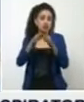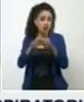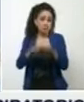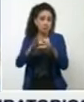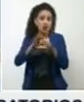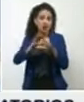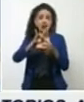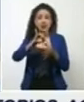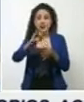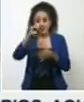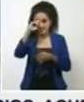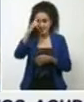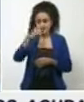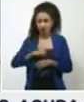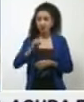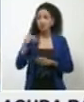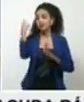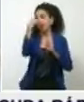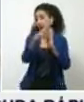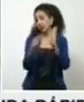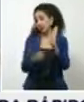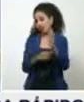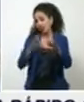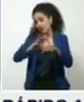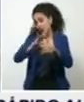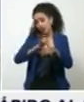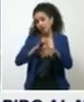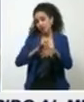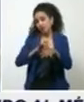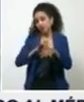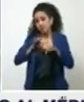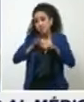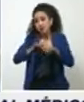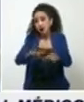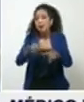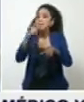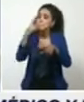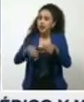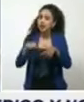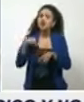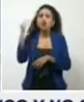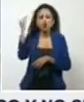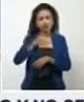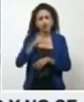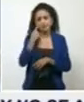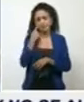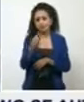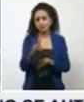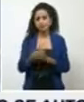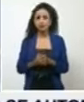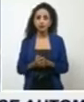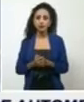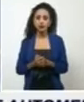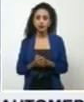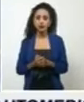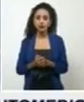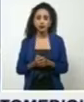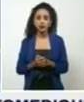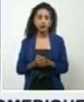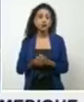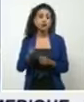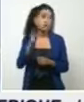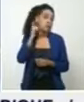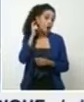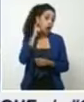particularidades epidemiológicas, pero que yo sé que tienen su repercusión. Ella no ha estado en Granma,